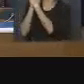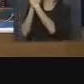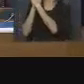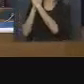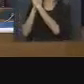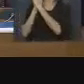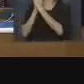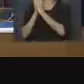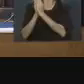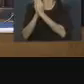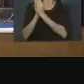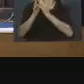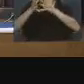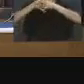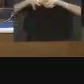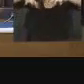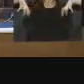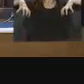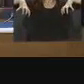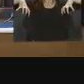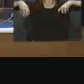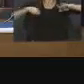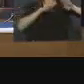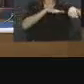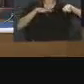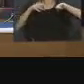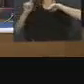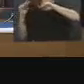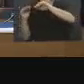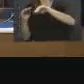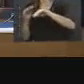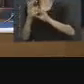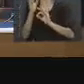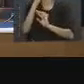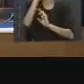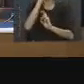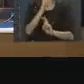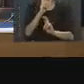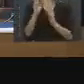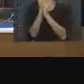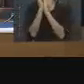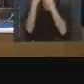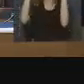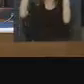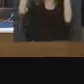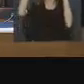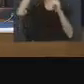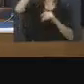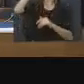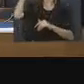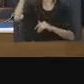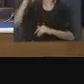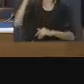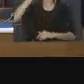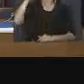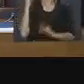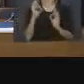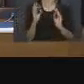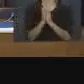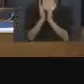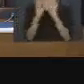lados que estén presentes en la sala sepan dirigirse como corresponde con los aplausos que hemos escuchado de ustedes en el día de hoy